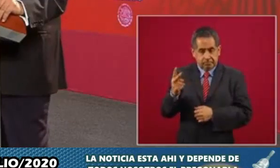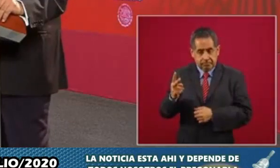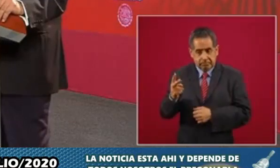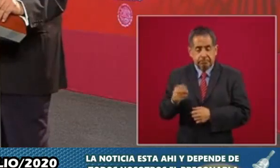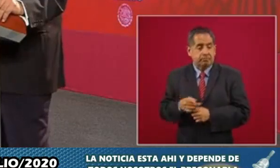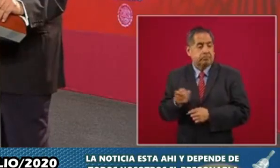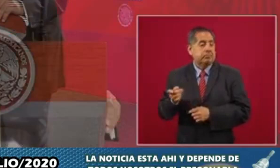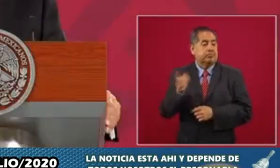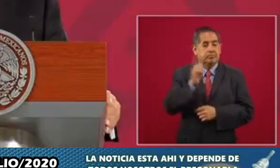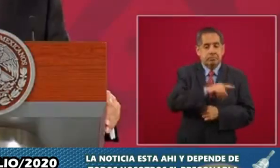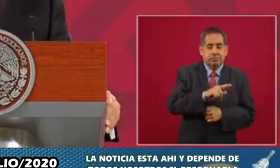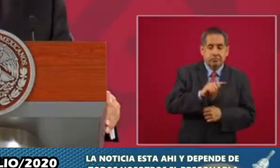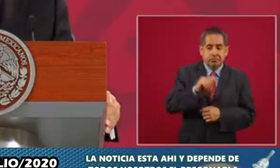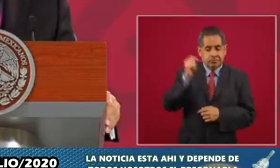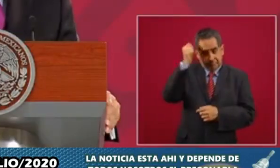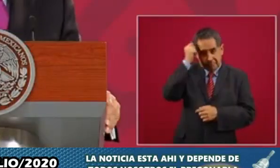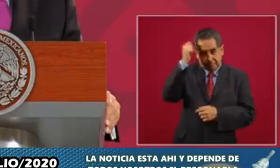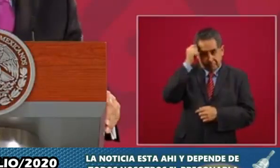si